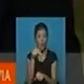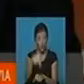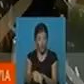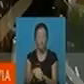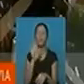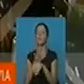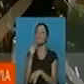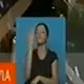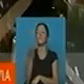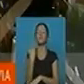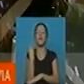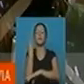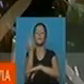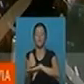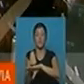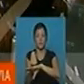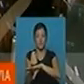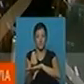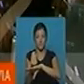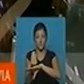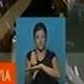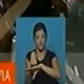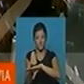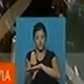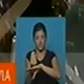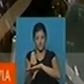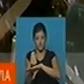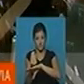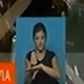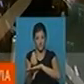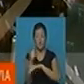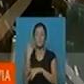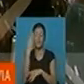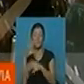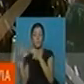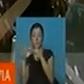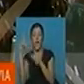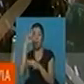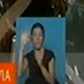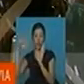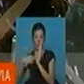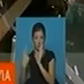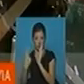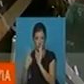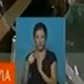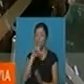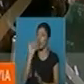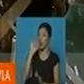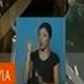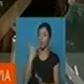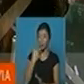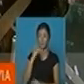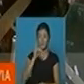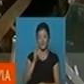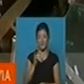representante del socialismo andino, aunque es un funcionario de línea del Banco Central. Luis Arce.